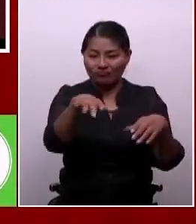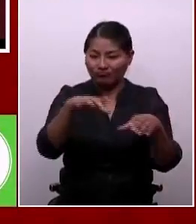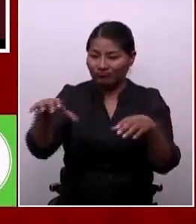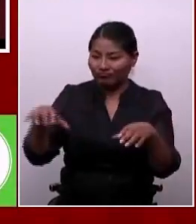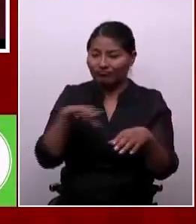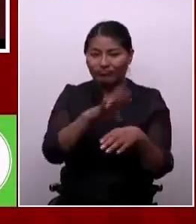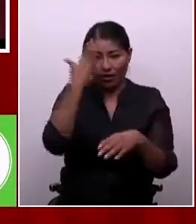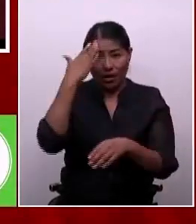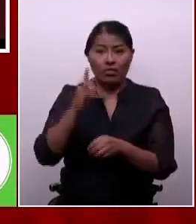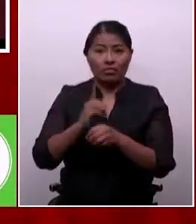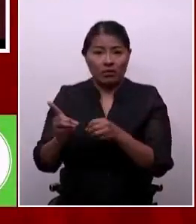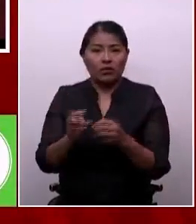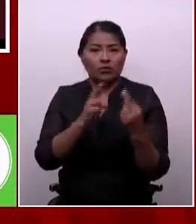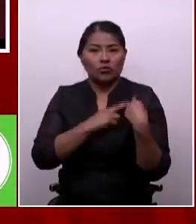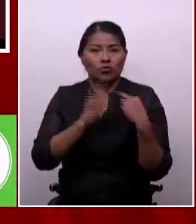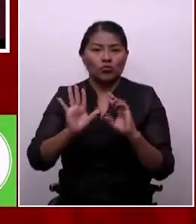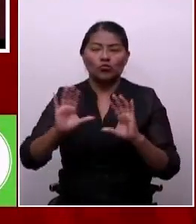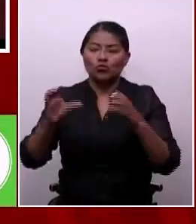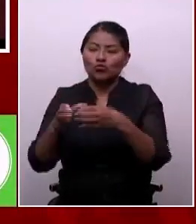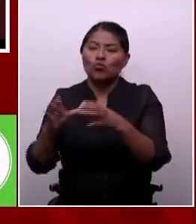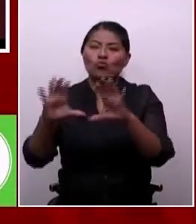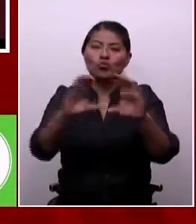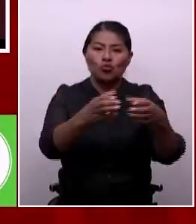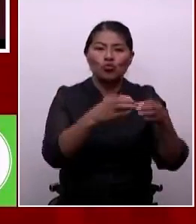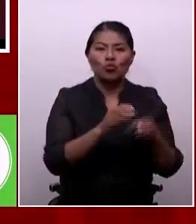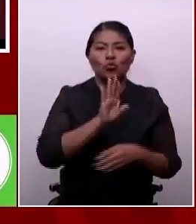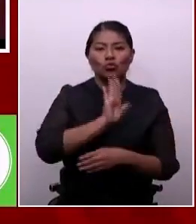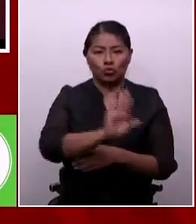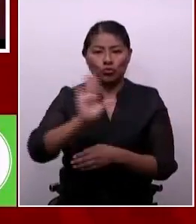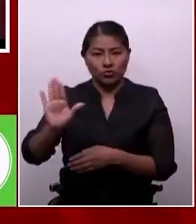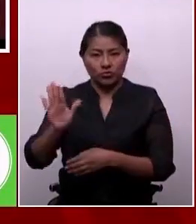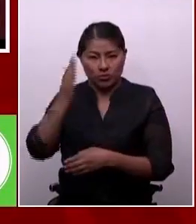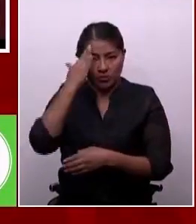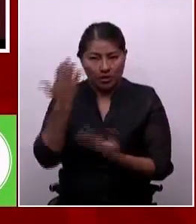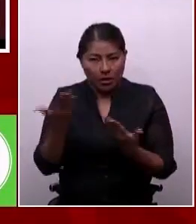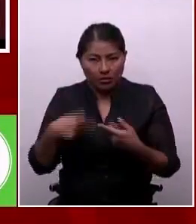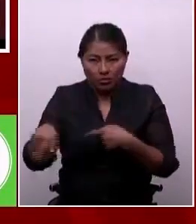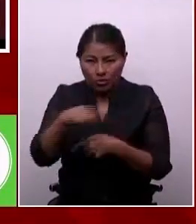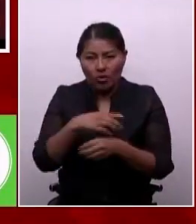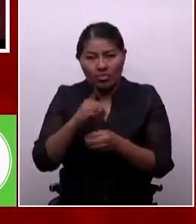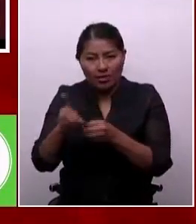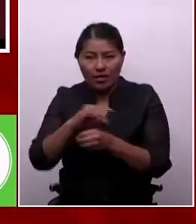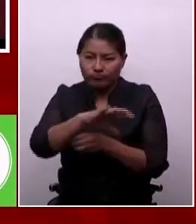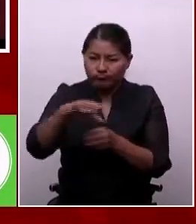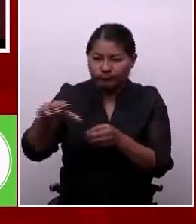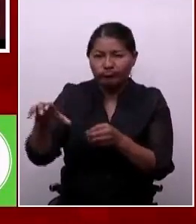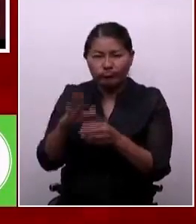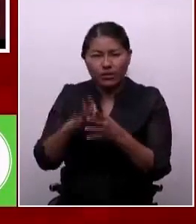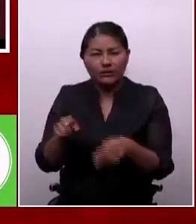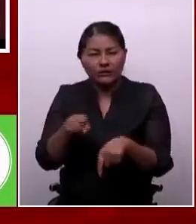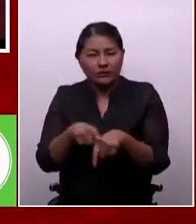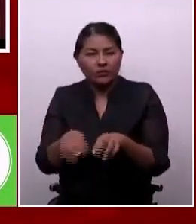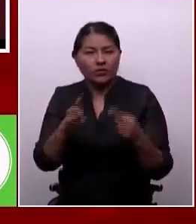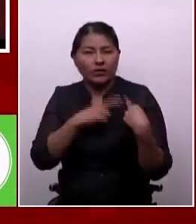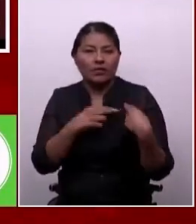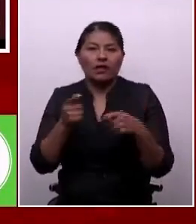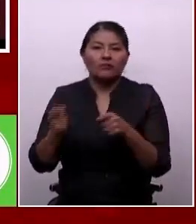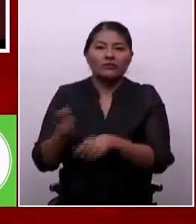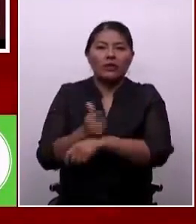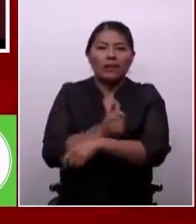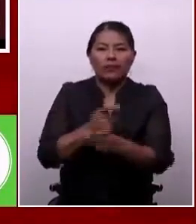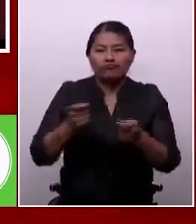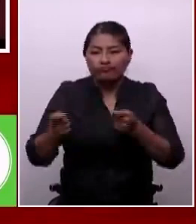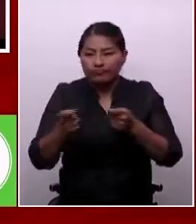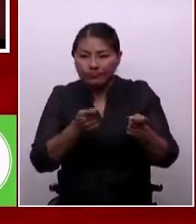y dentro de las competencias municipales distritales está justamente la administración de todo lo que tiene dentro